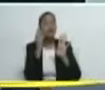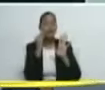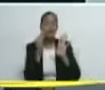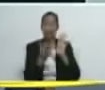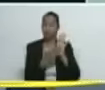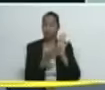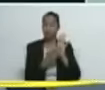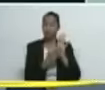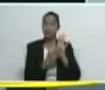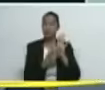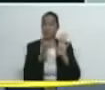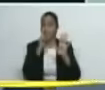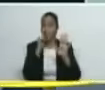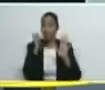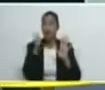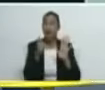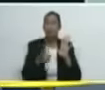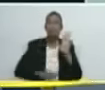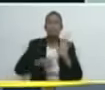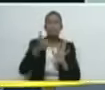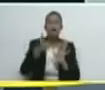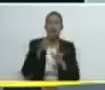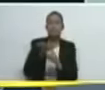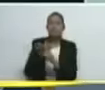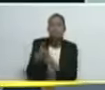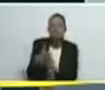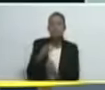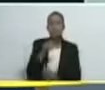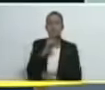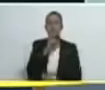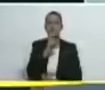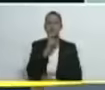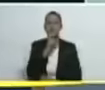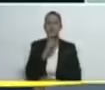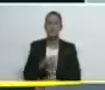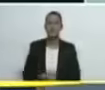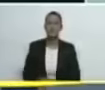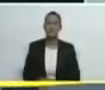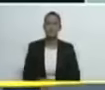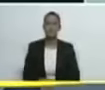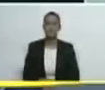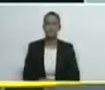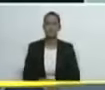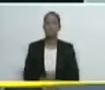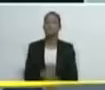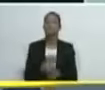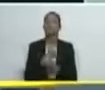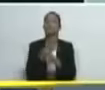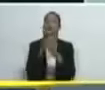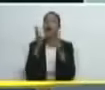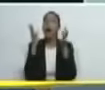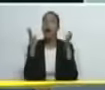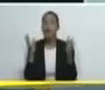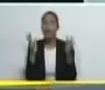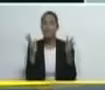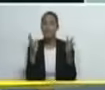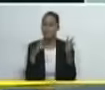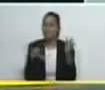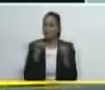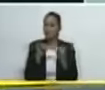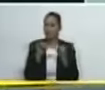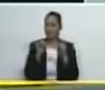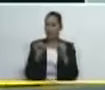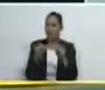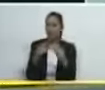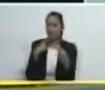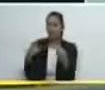de los años más difíciles y de una amplia y permanente consulta